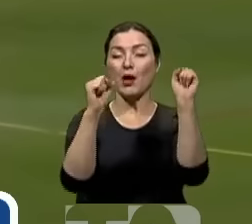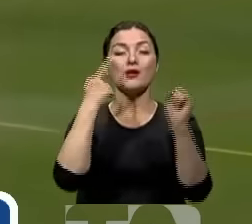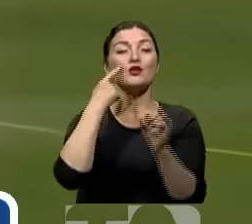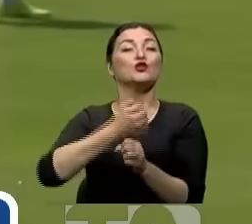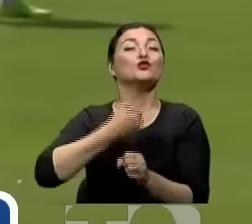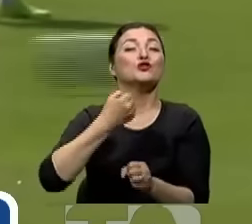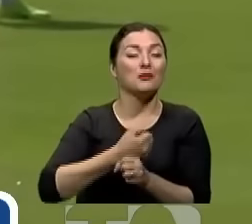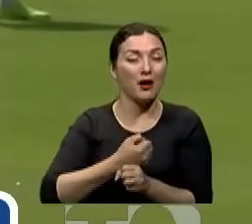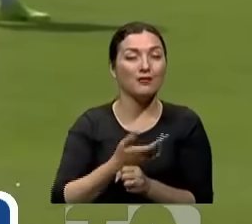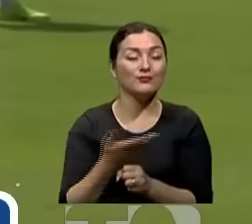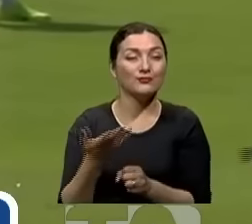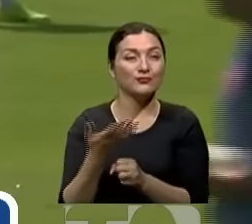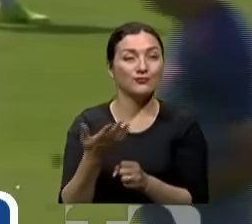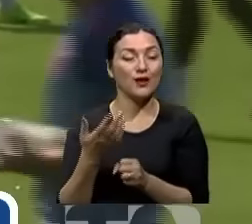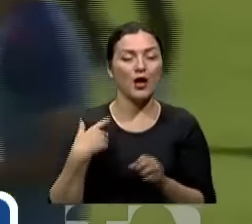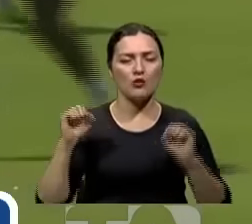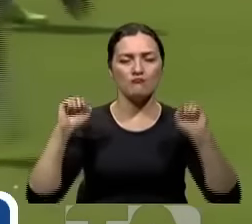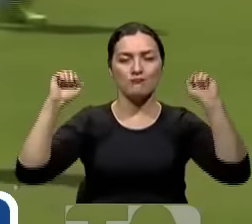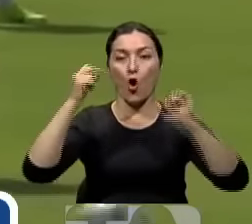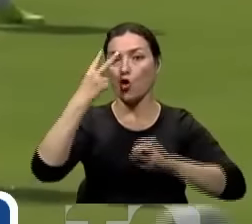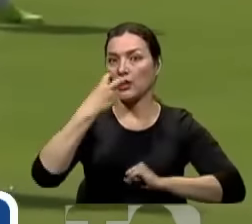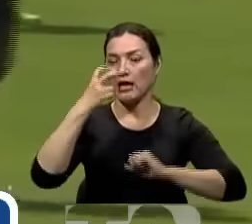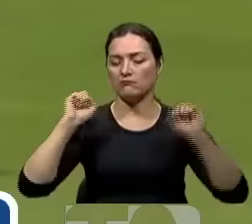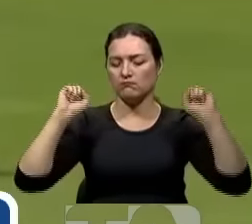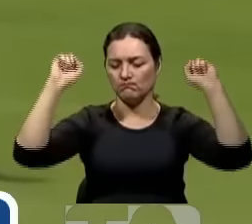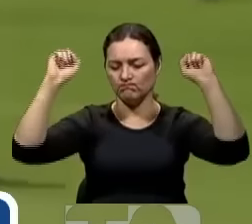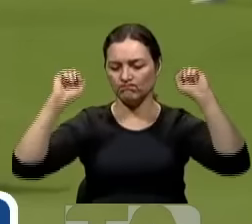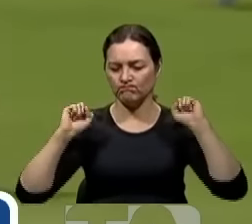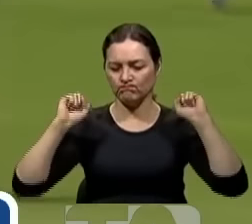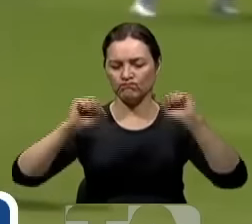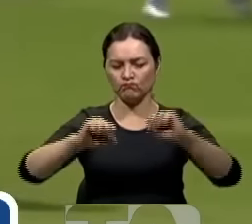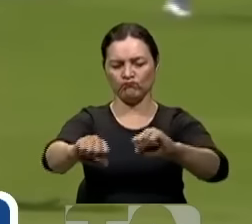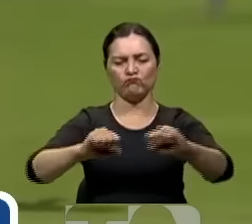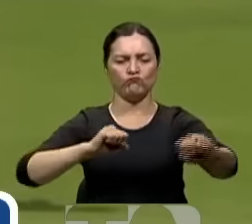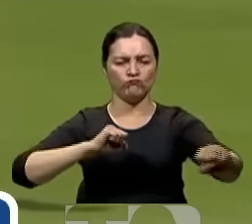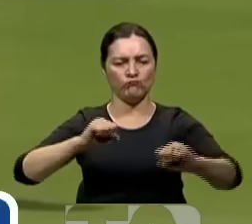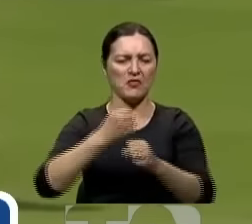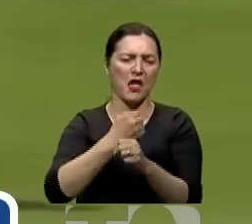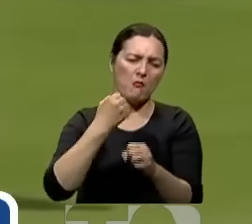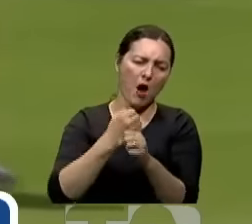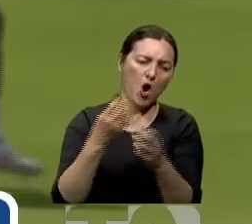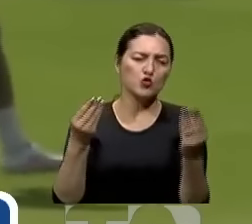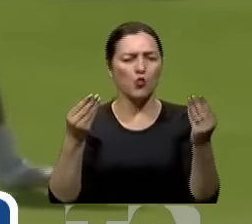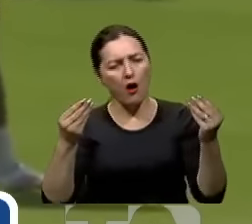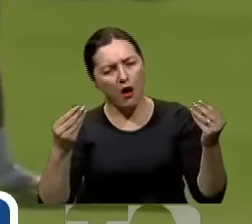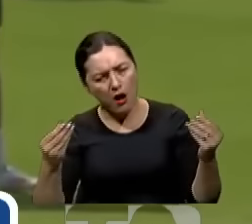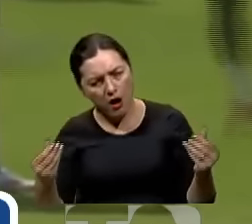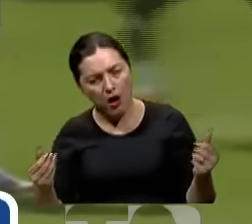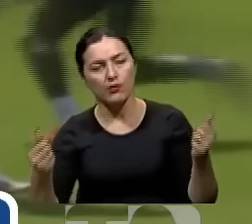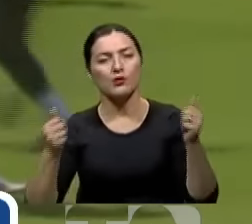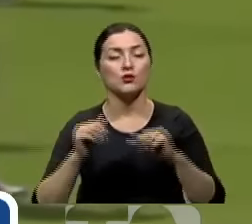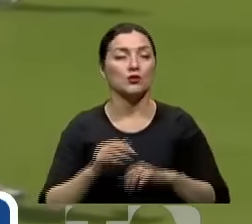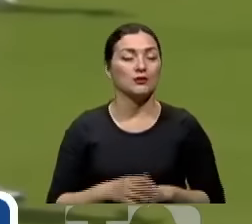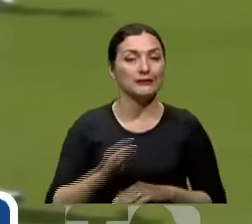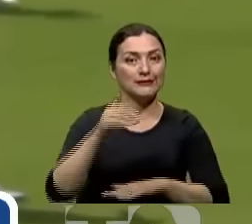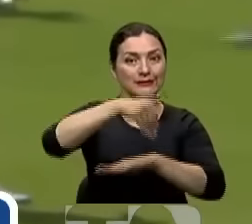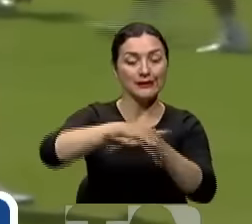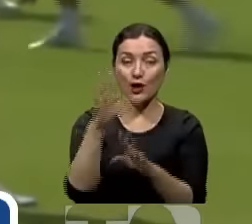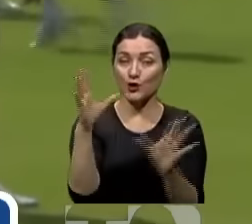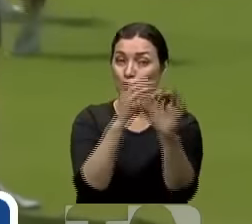trabajará esta mañana en el gimnasio del hotel y empezará con cierto trabajo ligero, regenerativo sobre todo, y por la